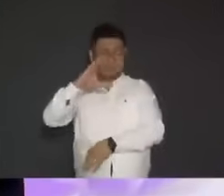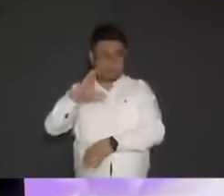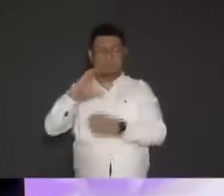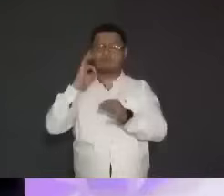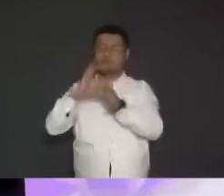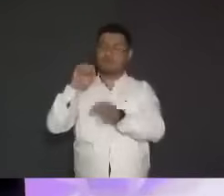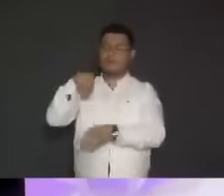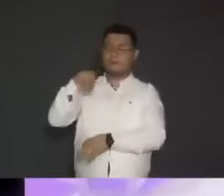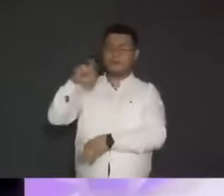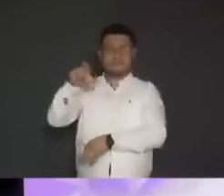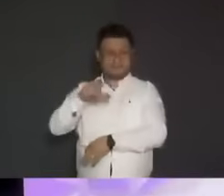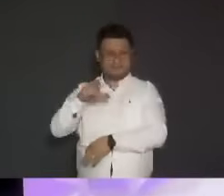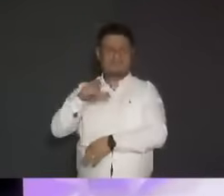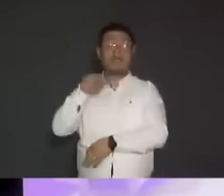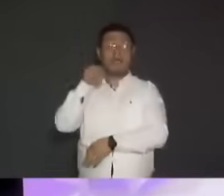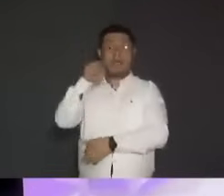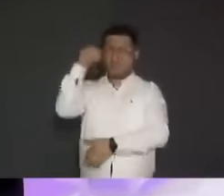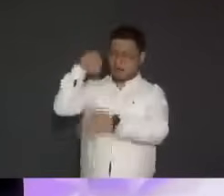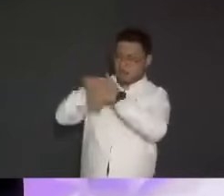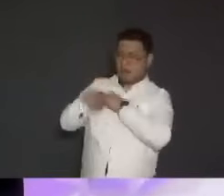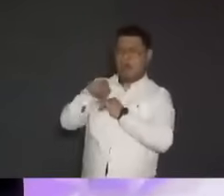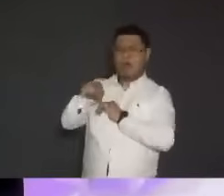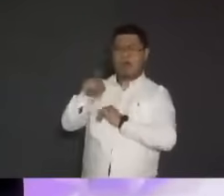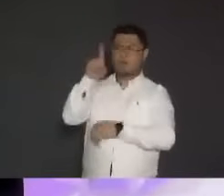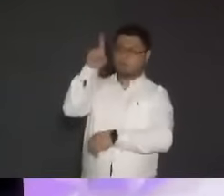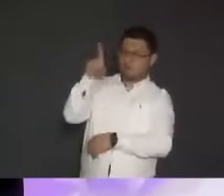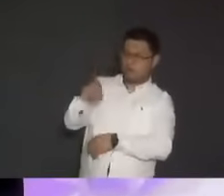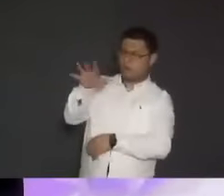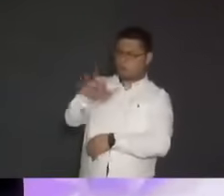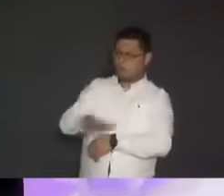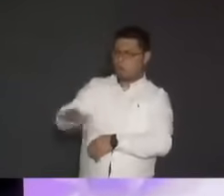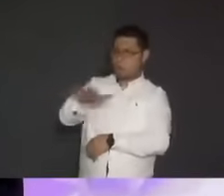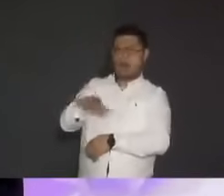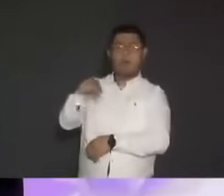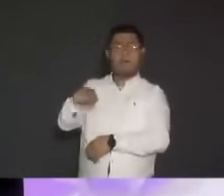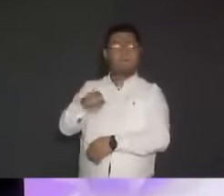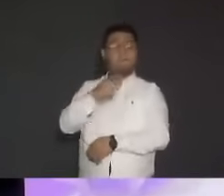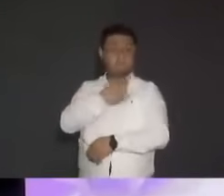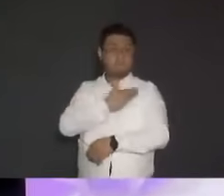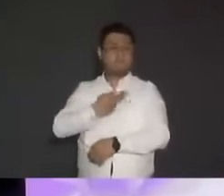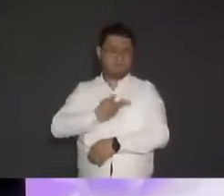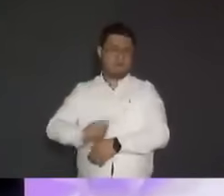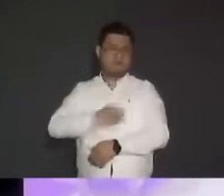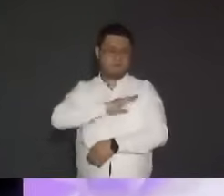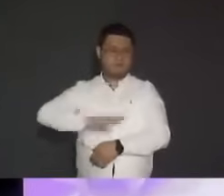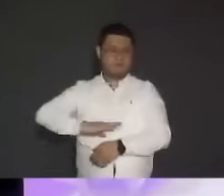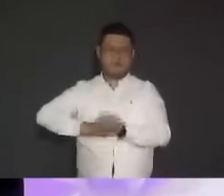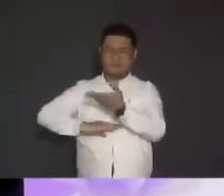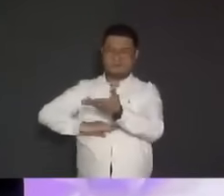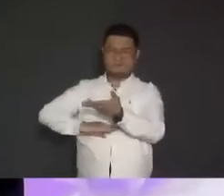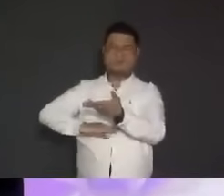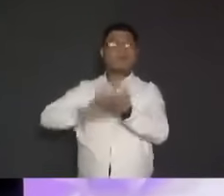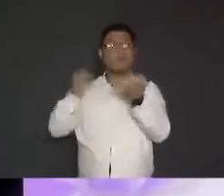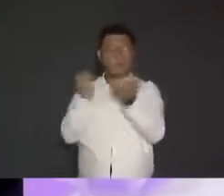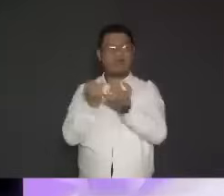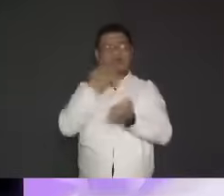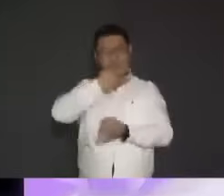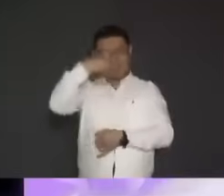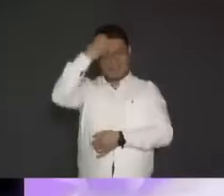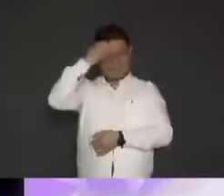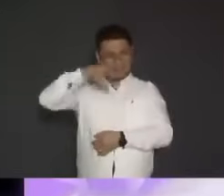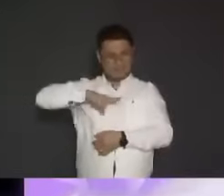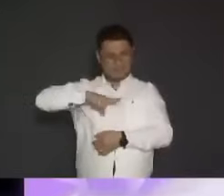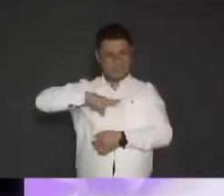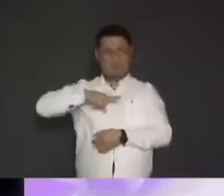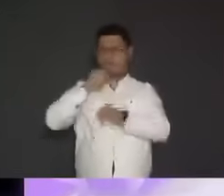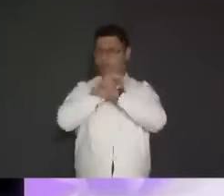www.yepac.mx. Ahí van a poder encontrar desde el distrito, la presidencia municipal y también los candidatos a la gubernatura, todos los